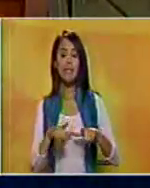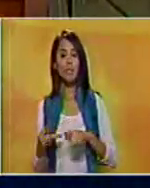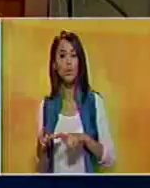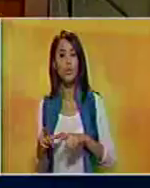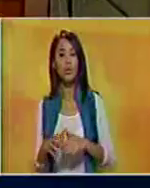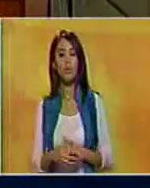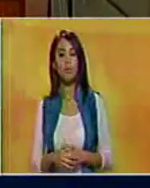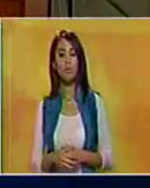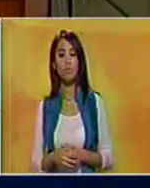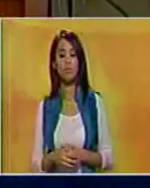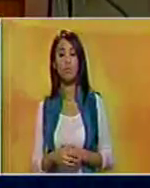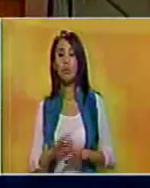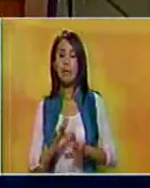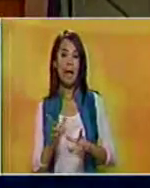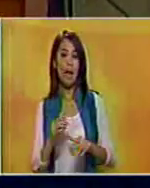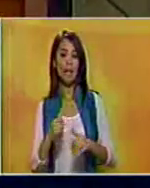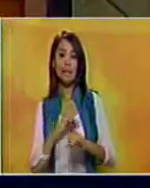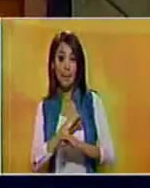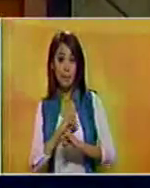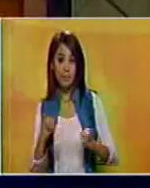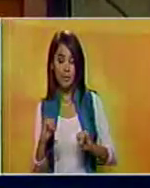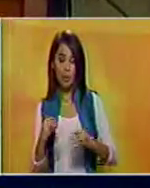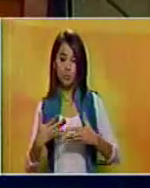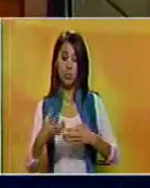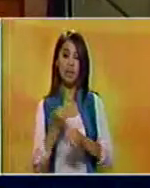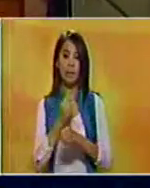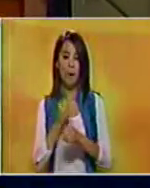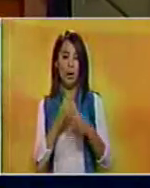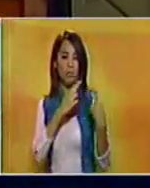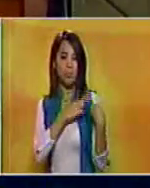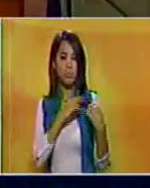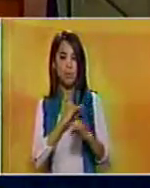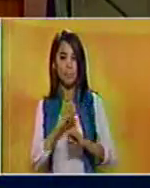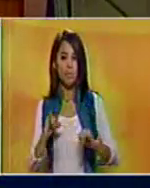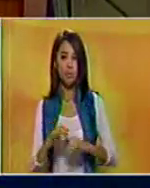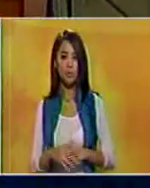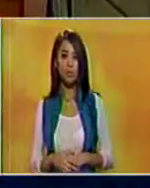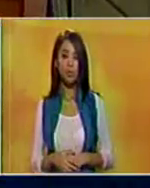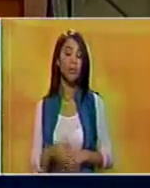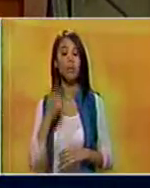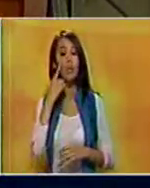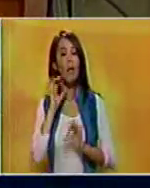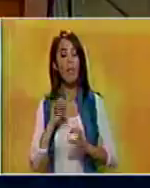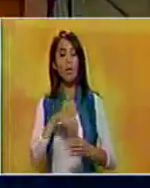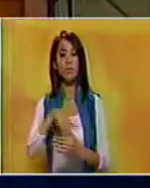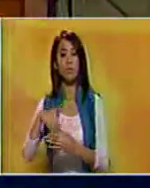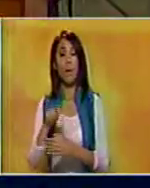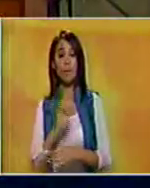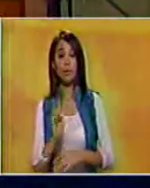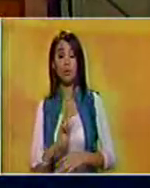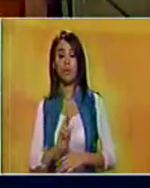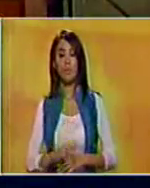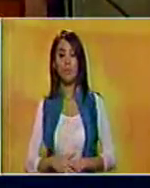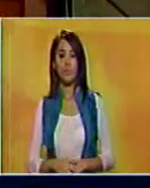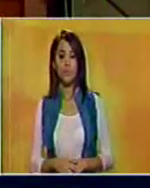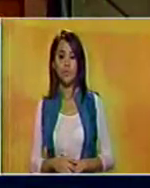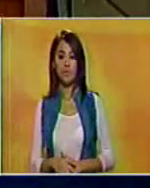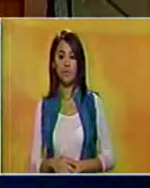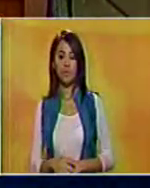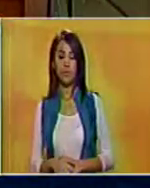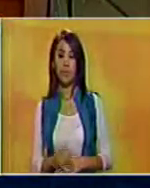periodo vencido y por tanto era una deuda electoral que tenía Venezuela y que se sucinta, que